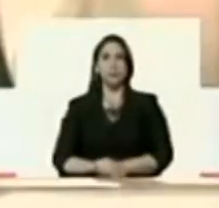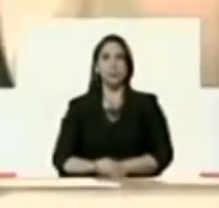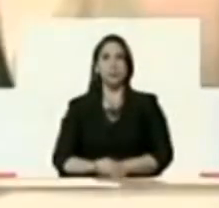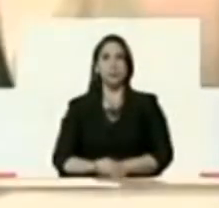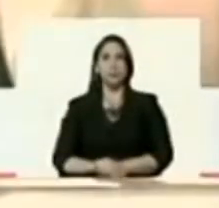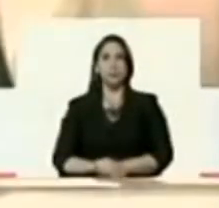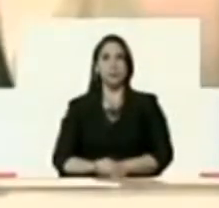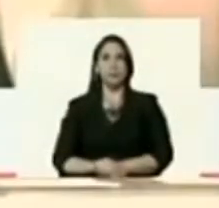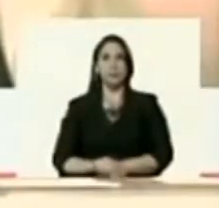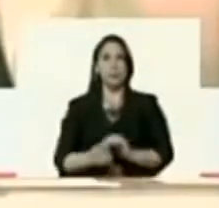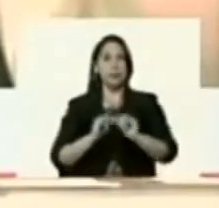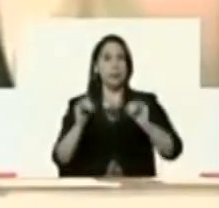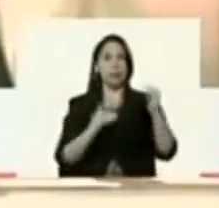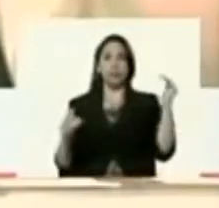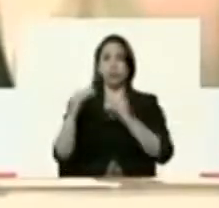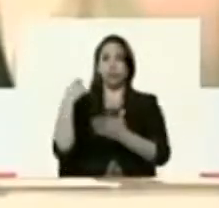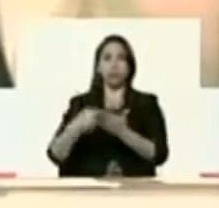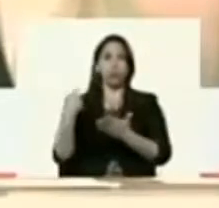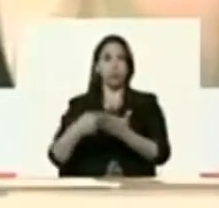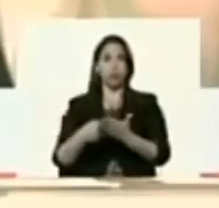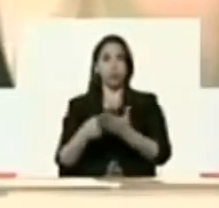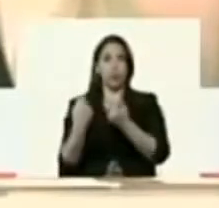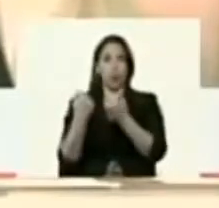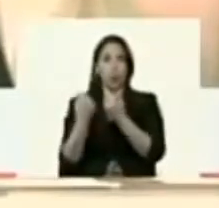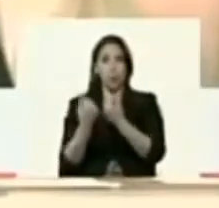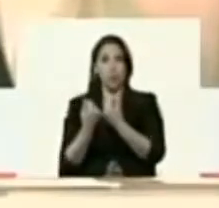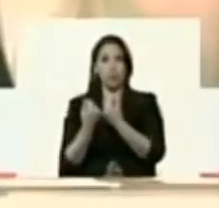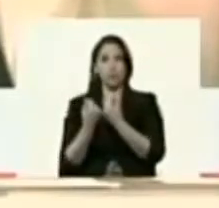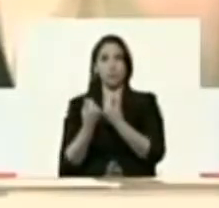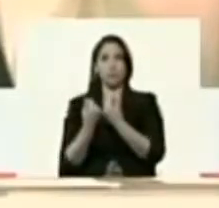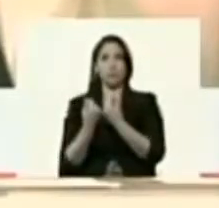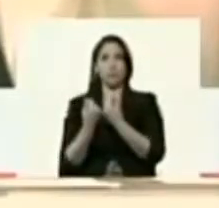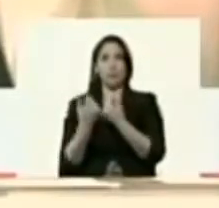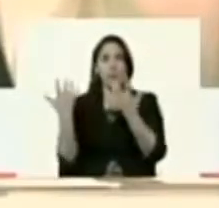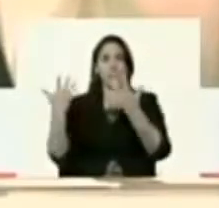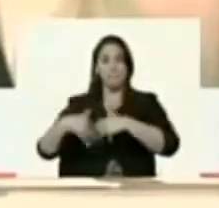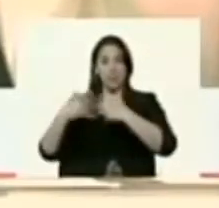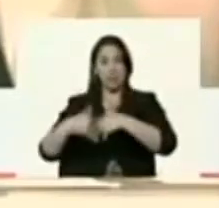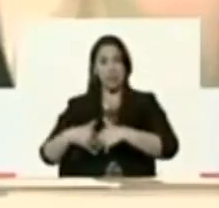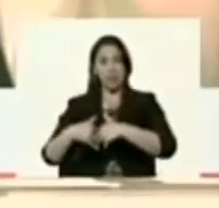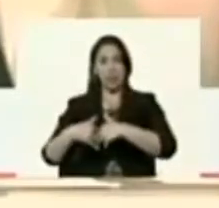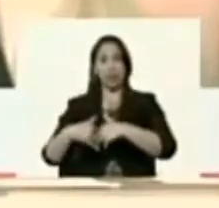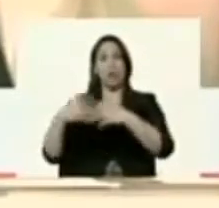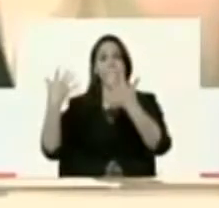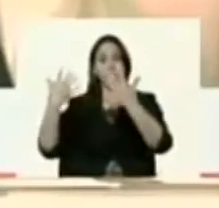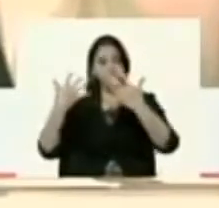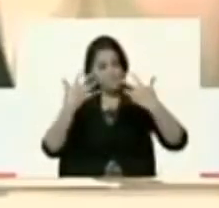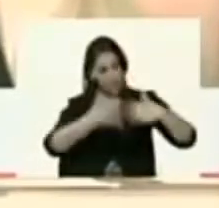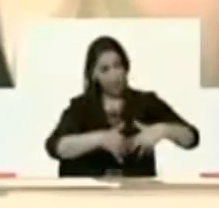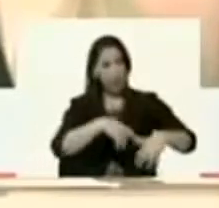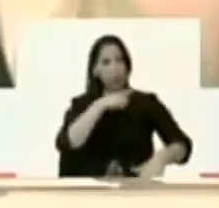se ha incrementado la inversión económica de empresarios y empresas rusas en Venezuela.